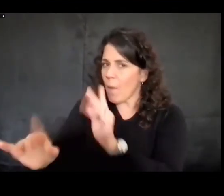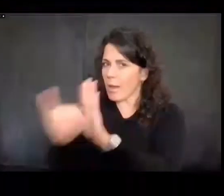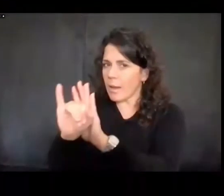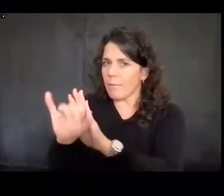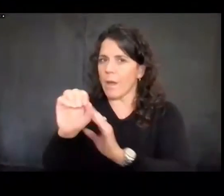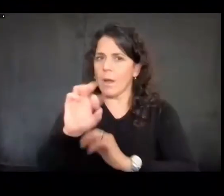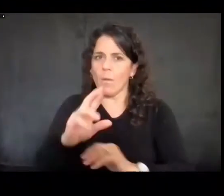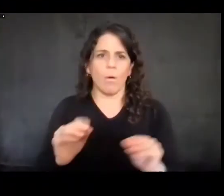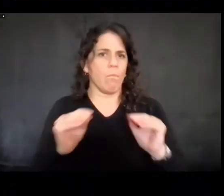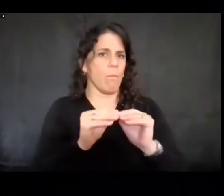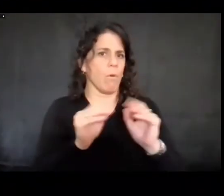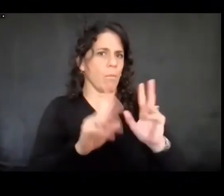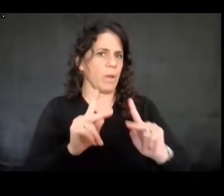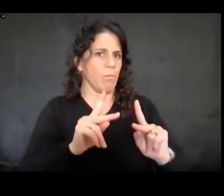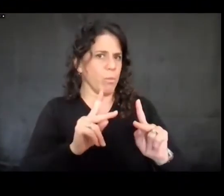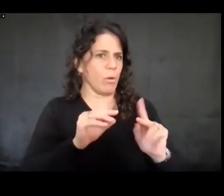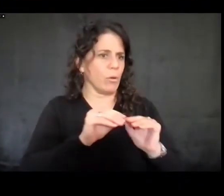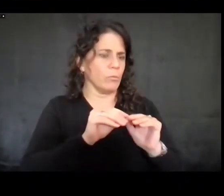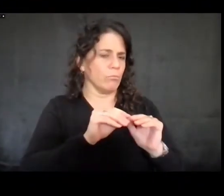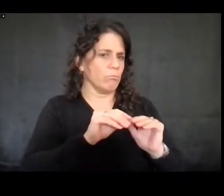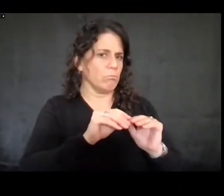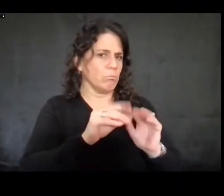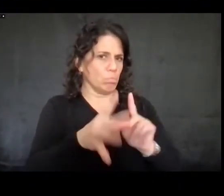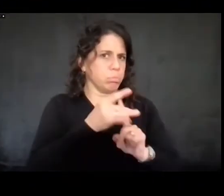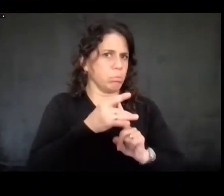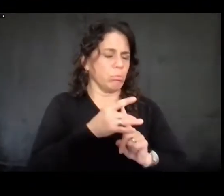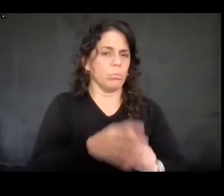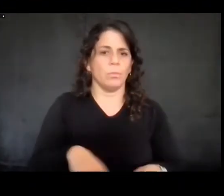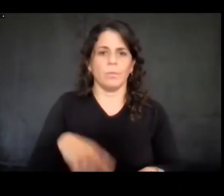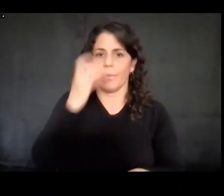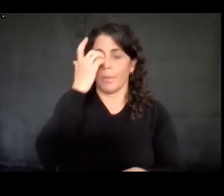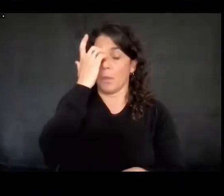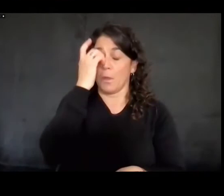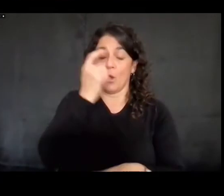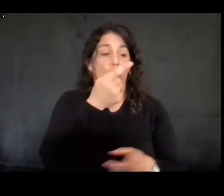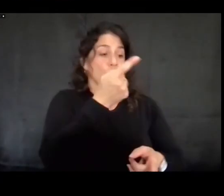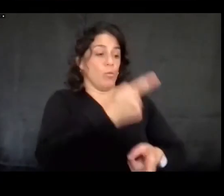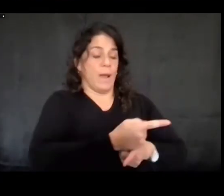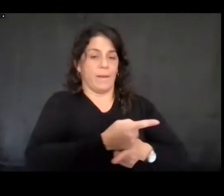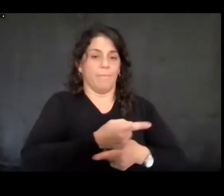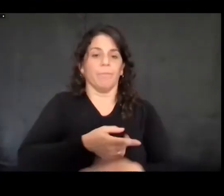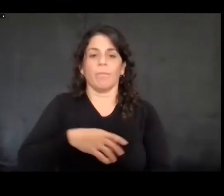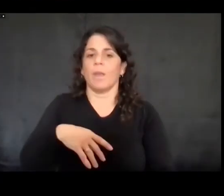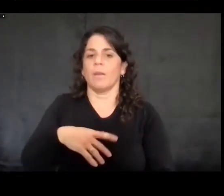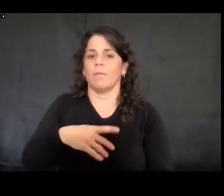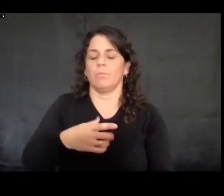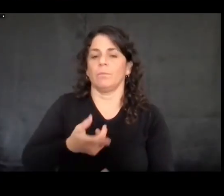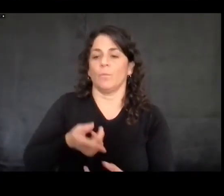están me voy a hablar con eso tiene razón